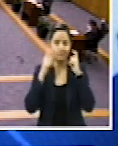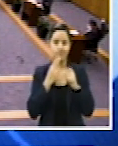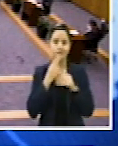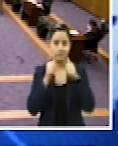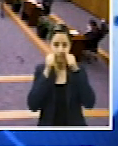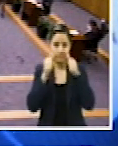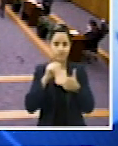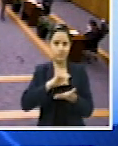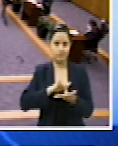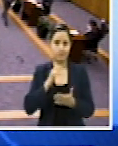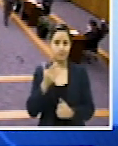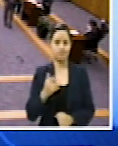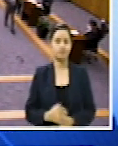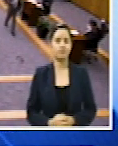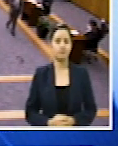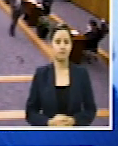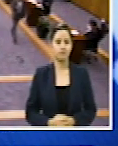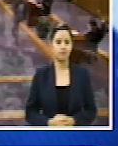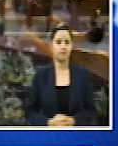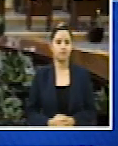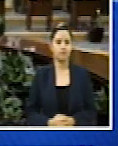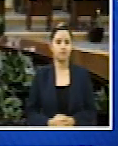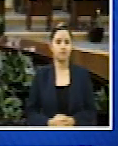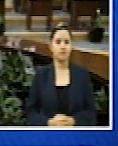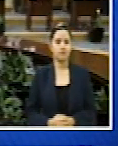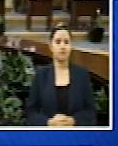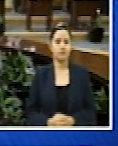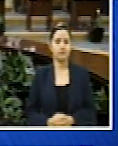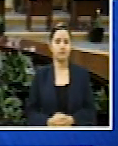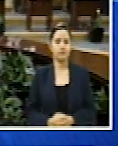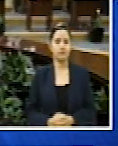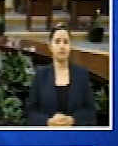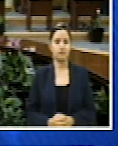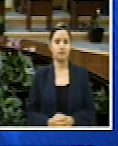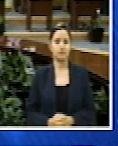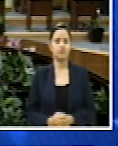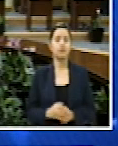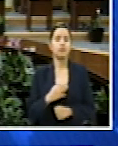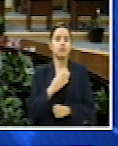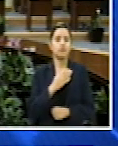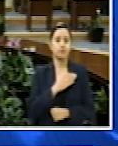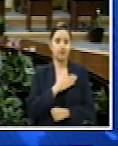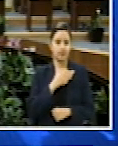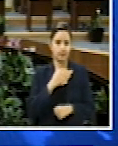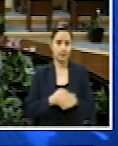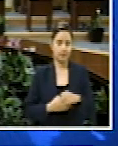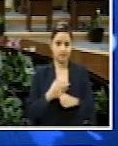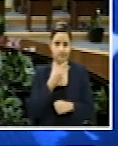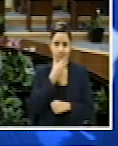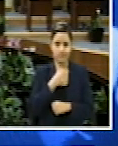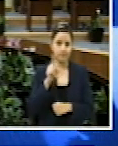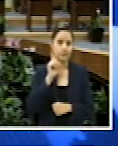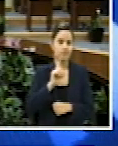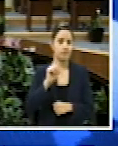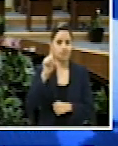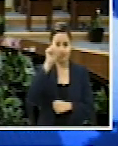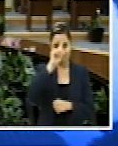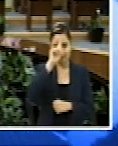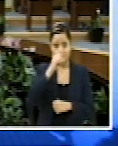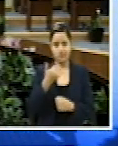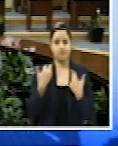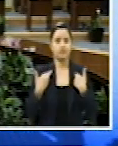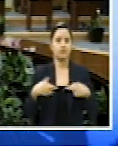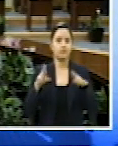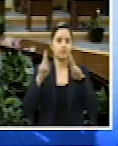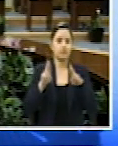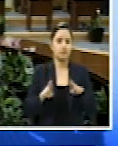consulta popular que ya pasó. Entonces, lo importante es que siguiendo este argumento de la Corte, en donde nos queda muy claro